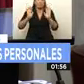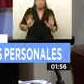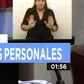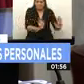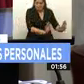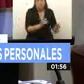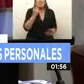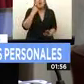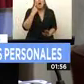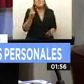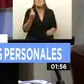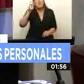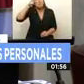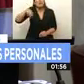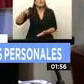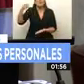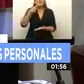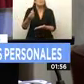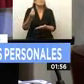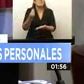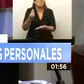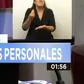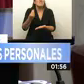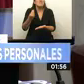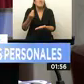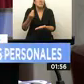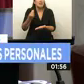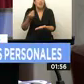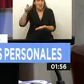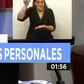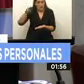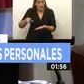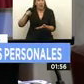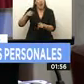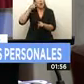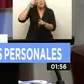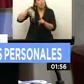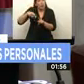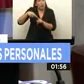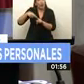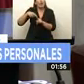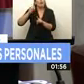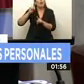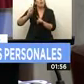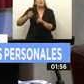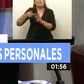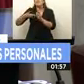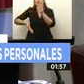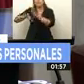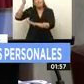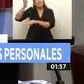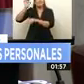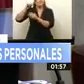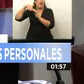decía el perón el perón león herbívoro no el que vino después de la del exilio de los años de